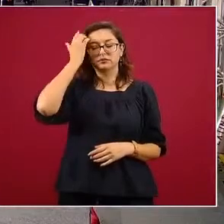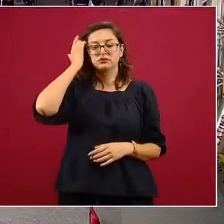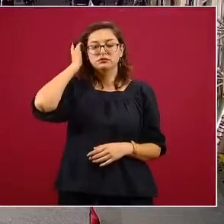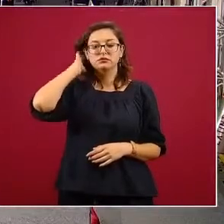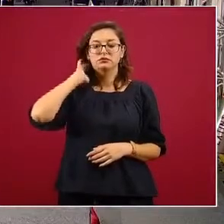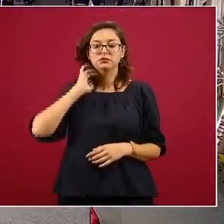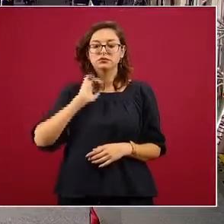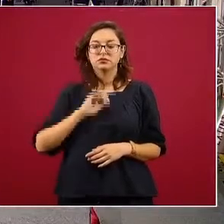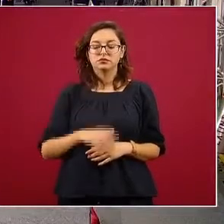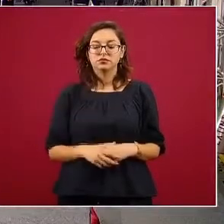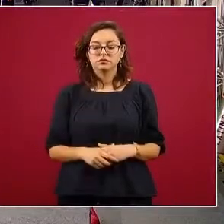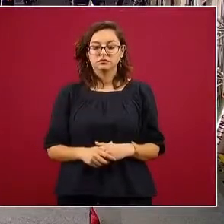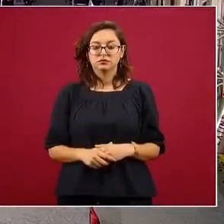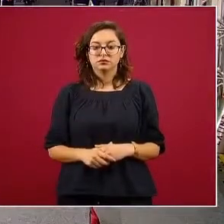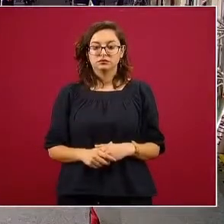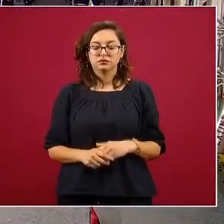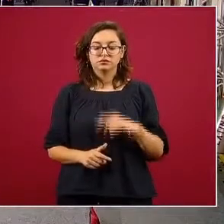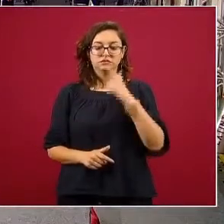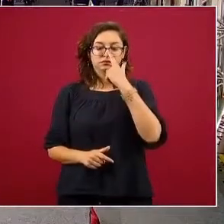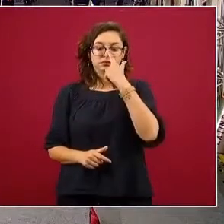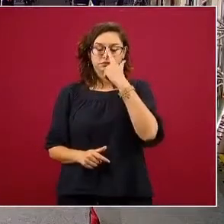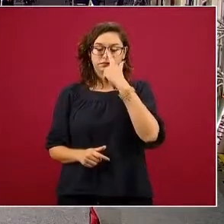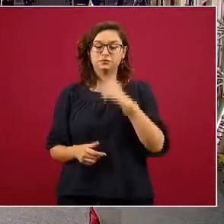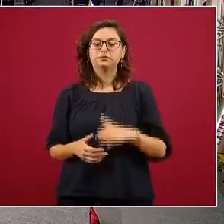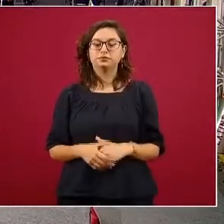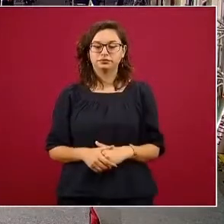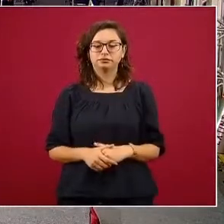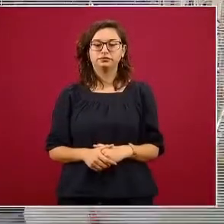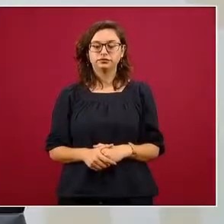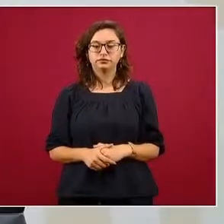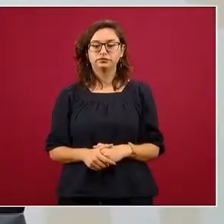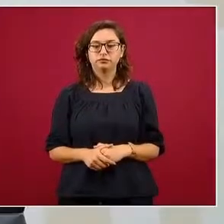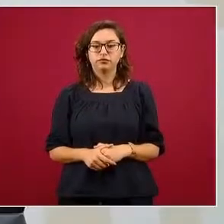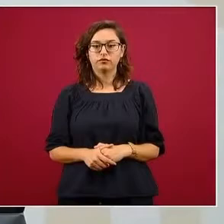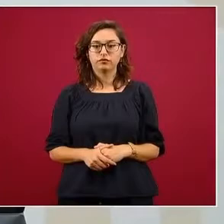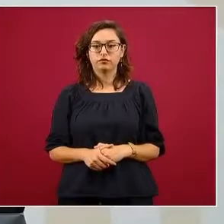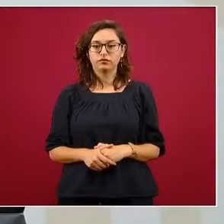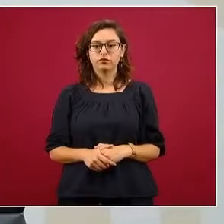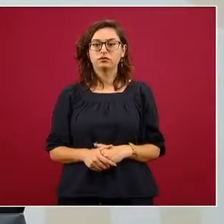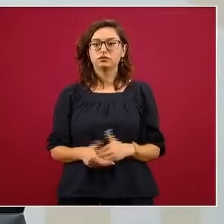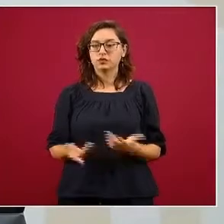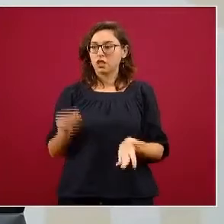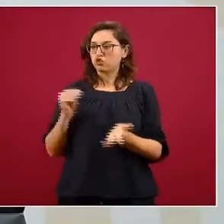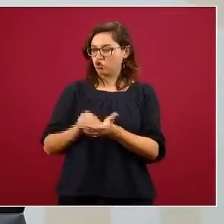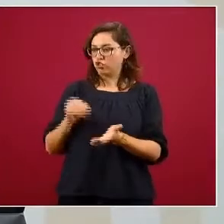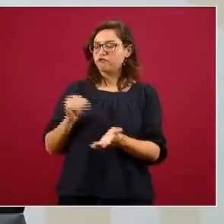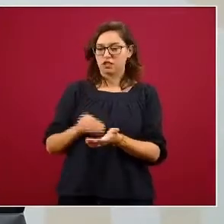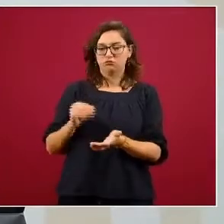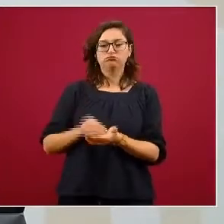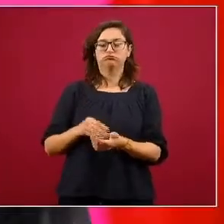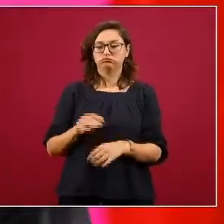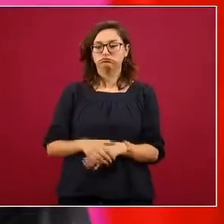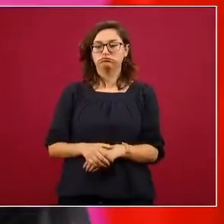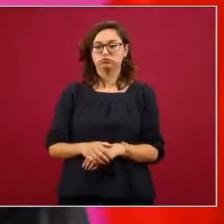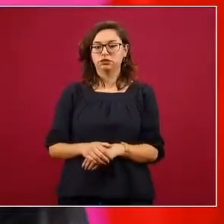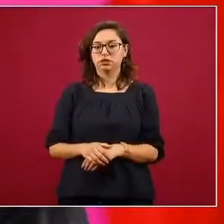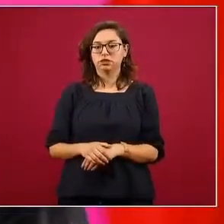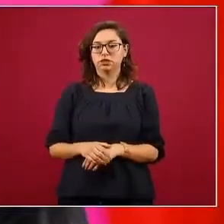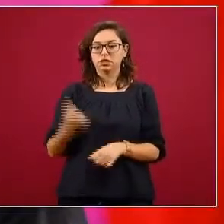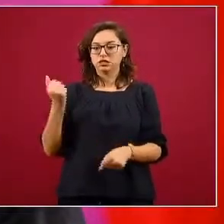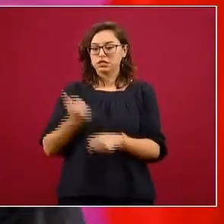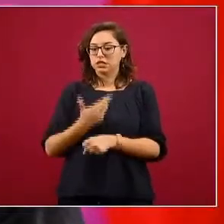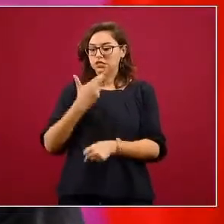¿Qué me faltó? Sí, continúa. En tanto esté vigente, que lo está el acuerdo del secretario de